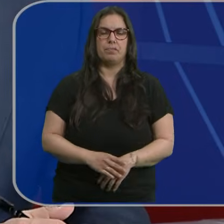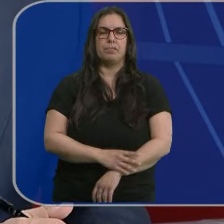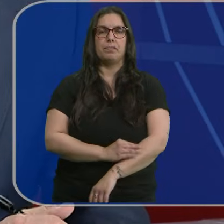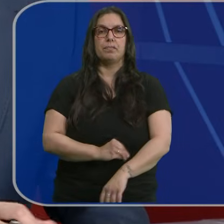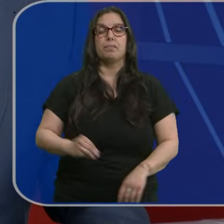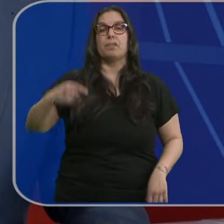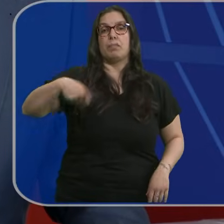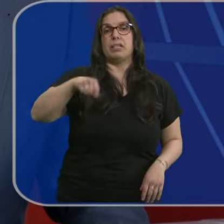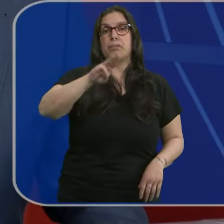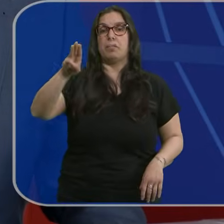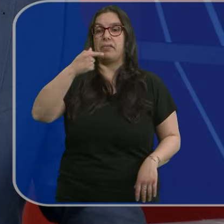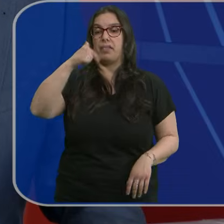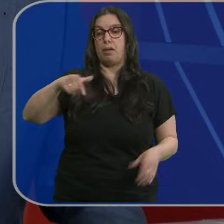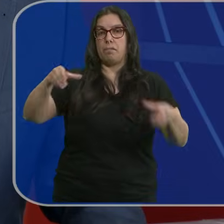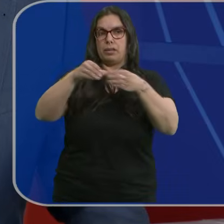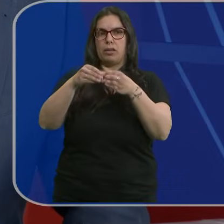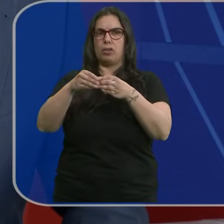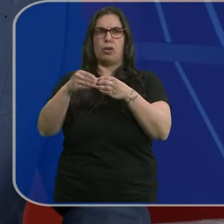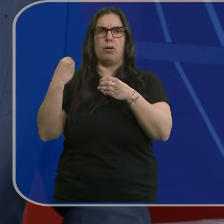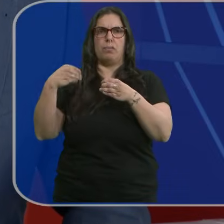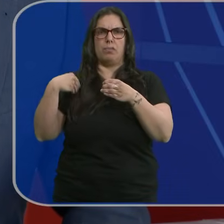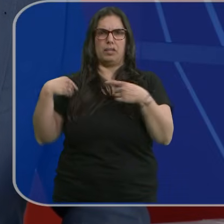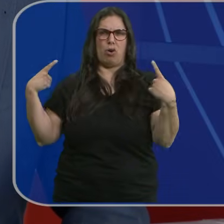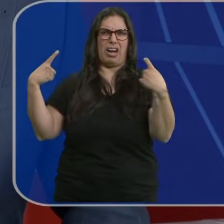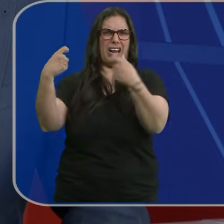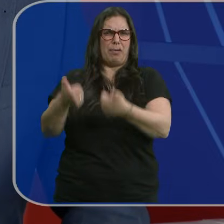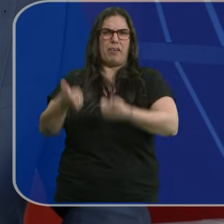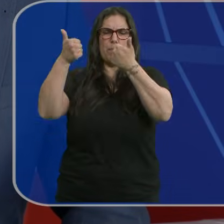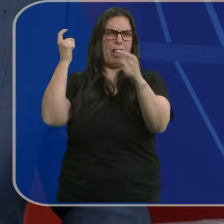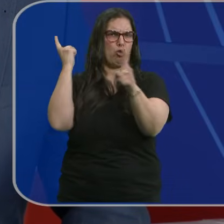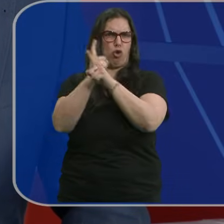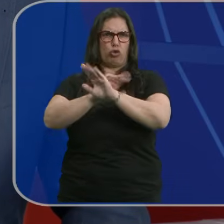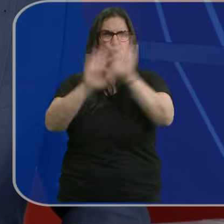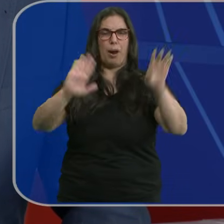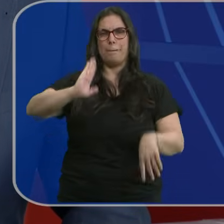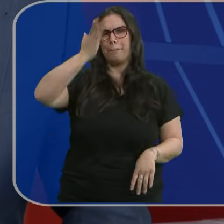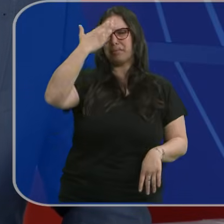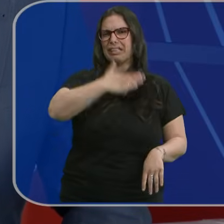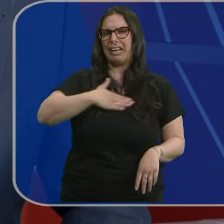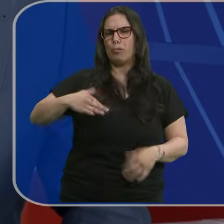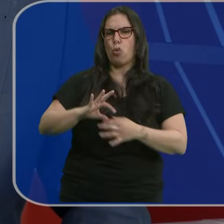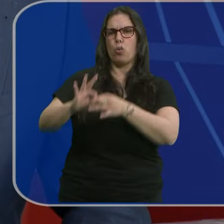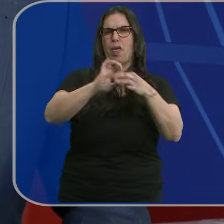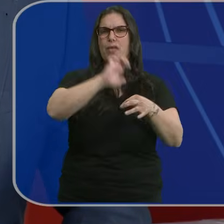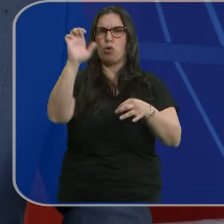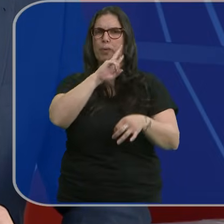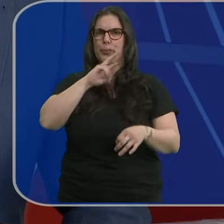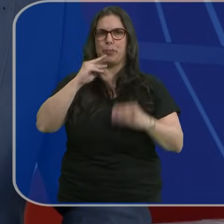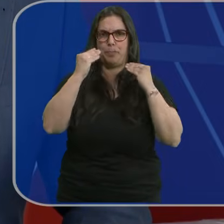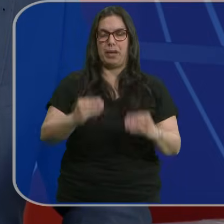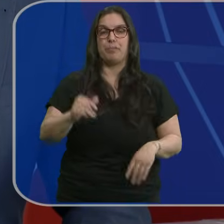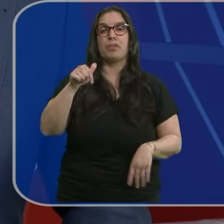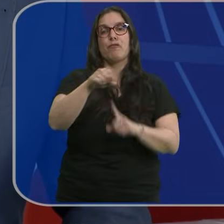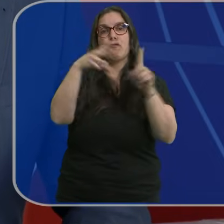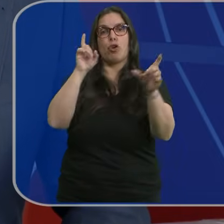El presidente del PP ha dicho hoy que su partido condena la deriva belicista del mundo y que entre sus principios está el de preservar la unidad de Europa. En un foro